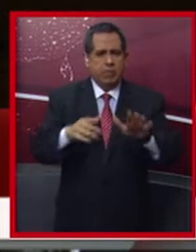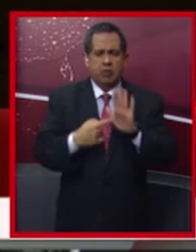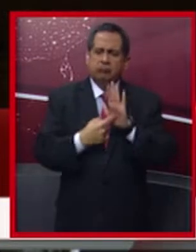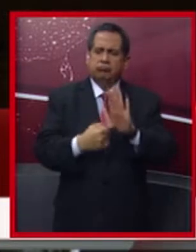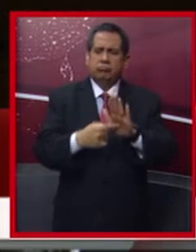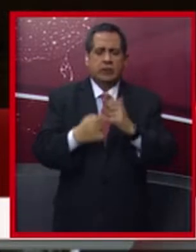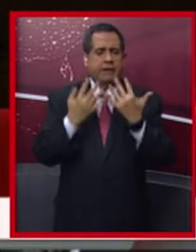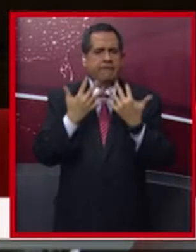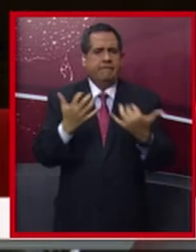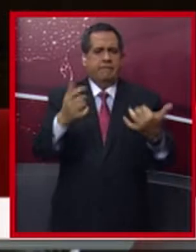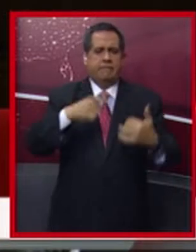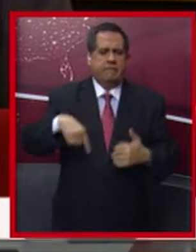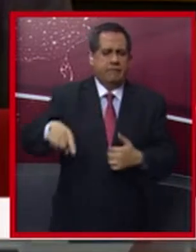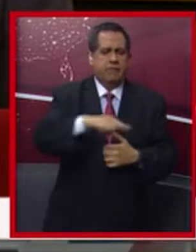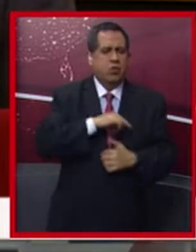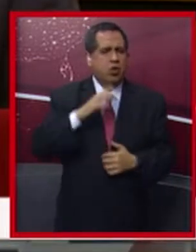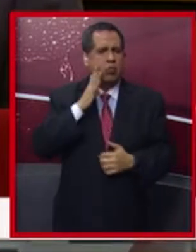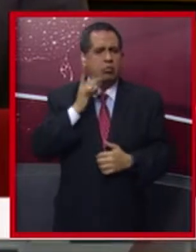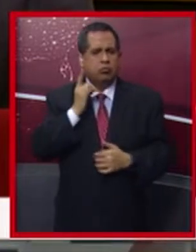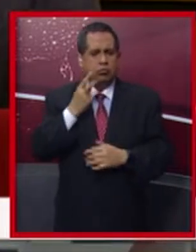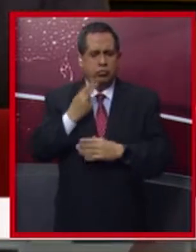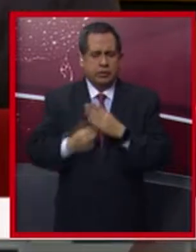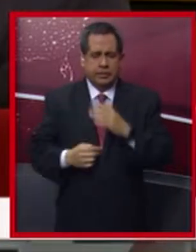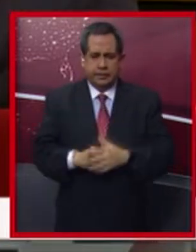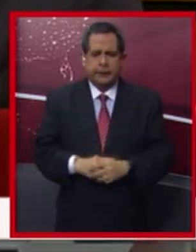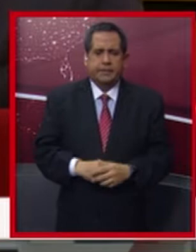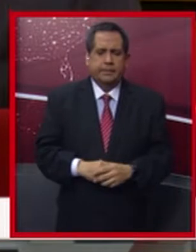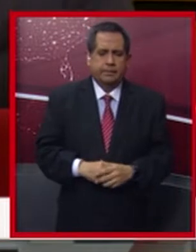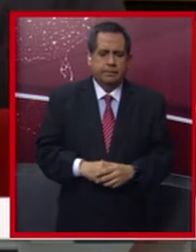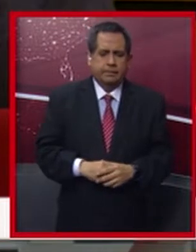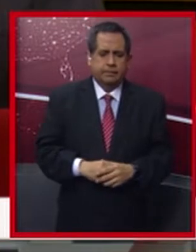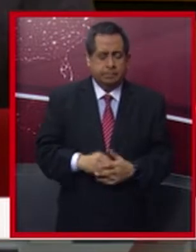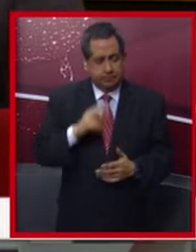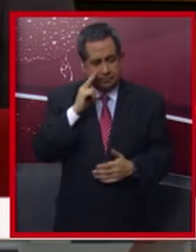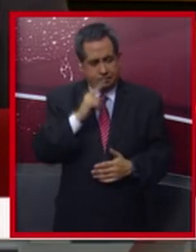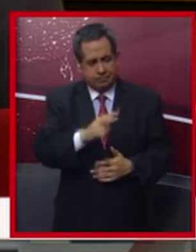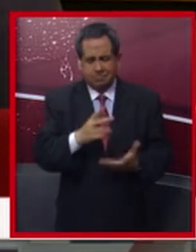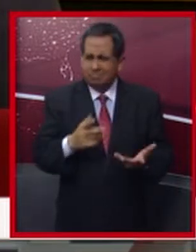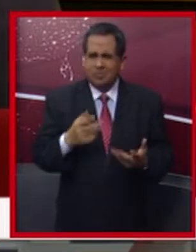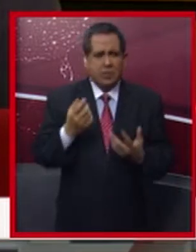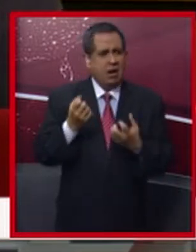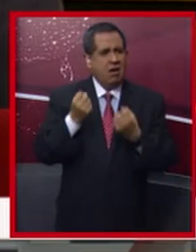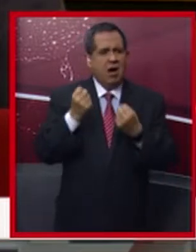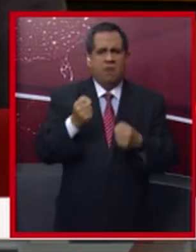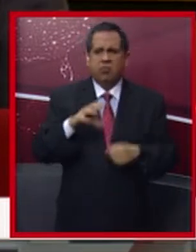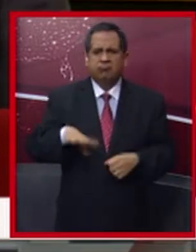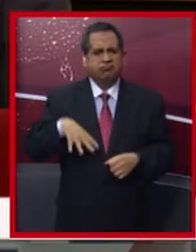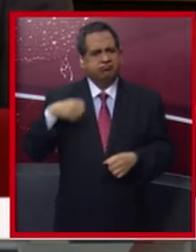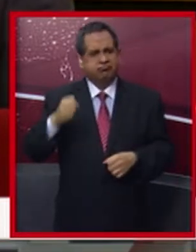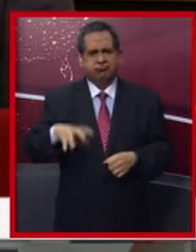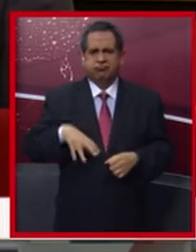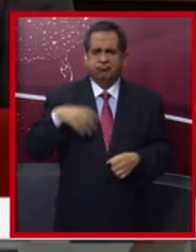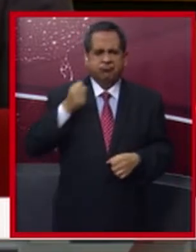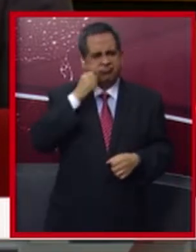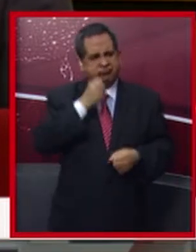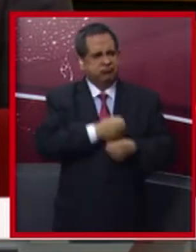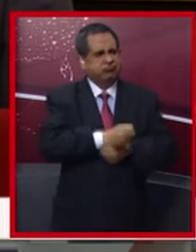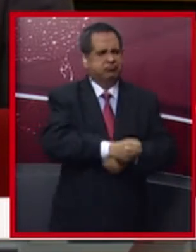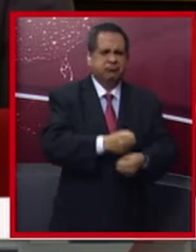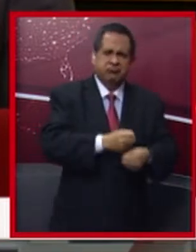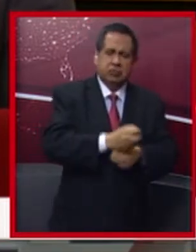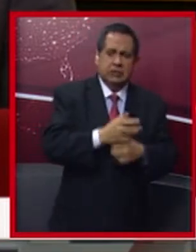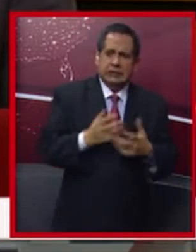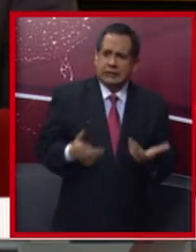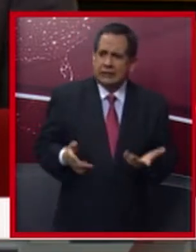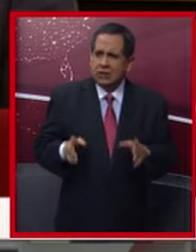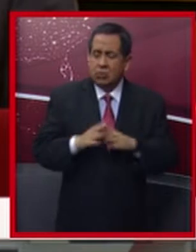la Comisión Permanente. Se creyó ver en el uso arbitrario de la fuerza la vía más eficaz para combatir la